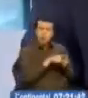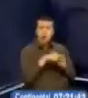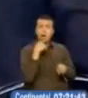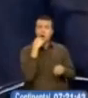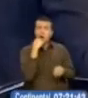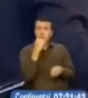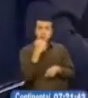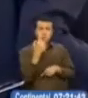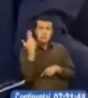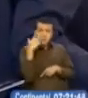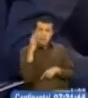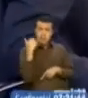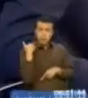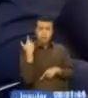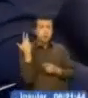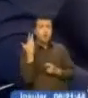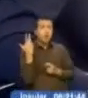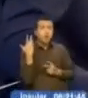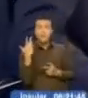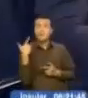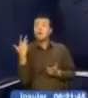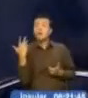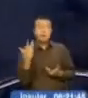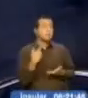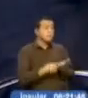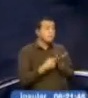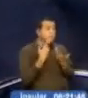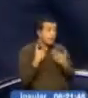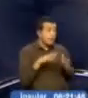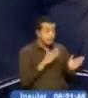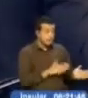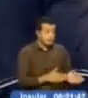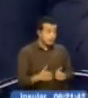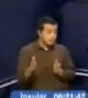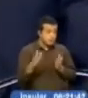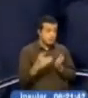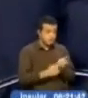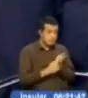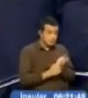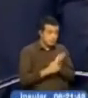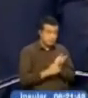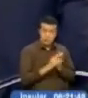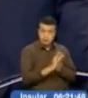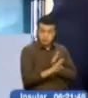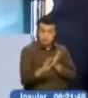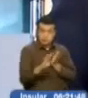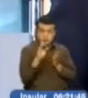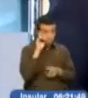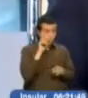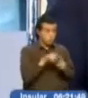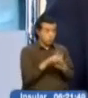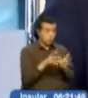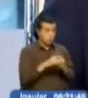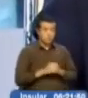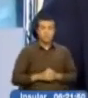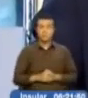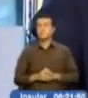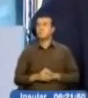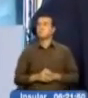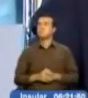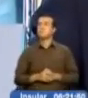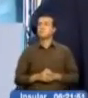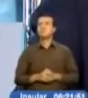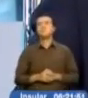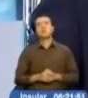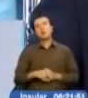públicos como para poder dar cobertura a ese debate a partir de los disensos, David? O